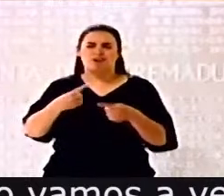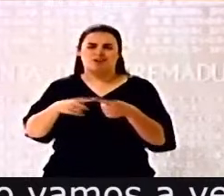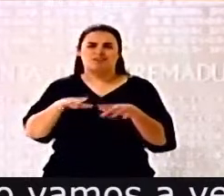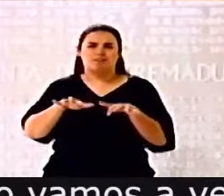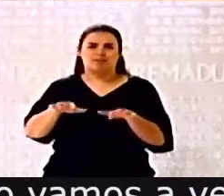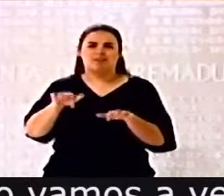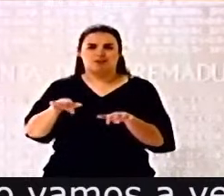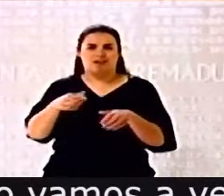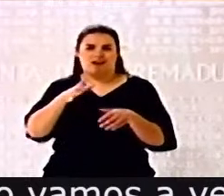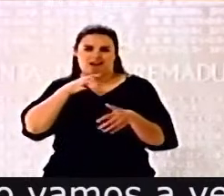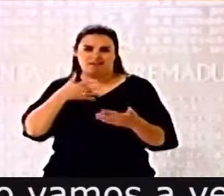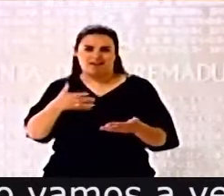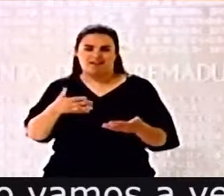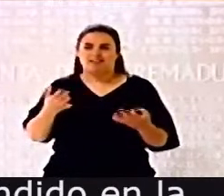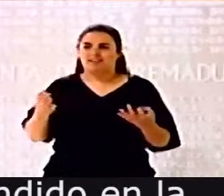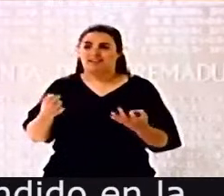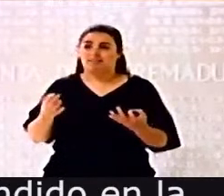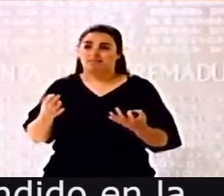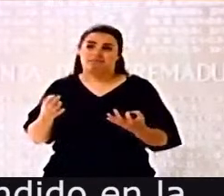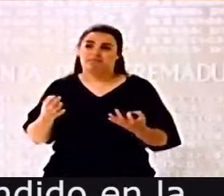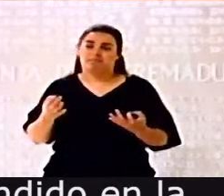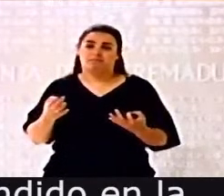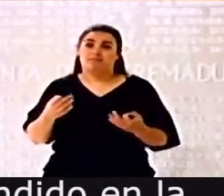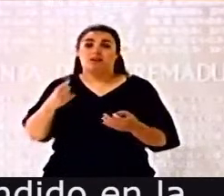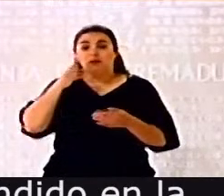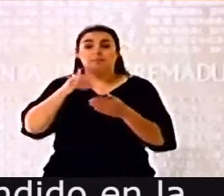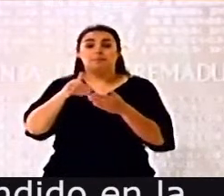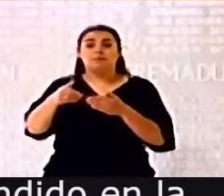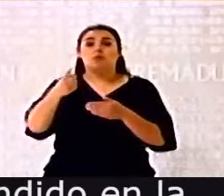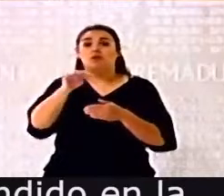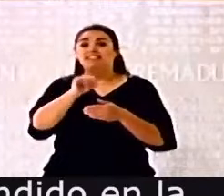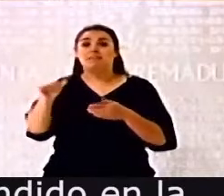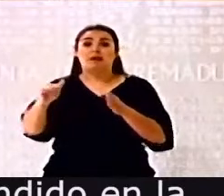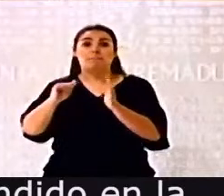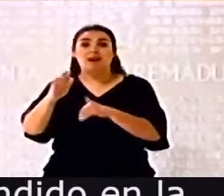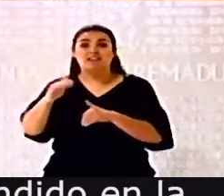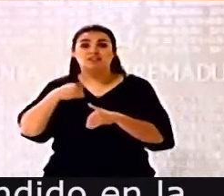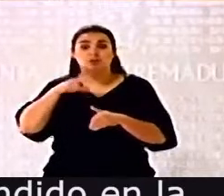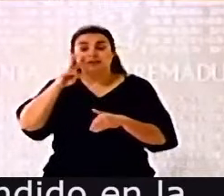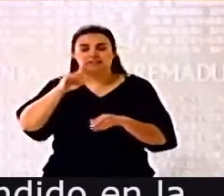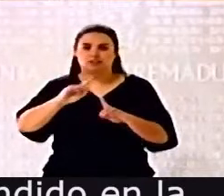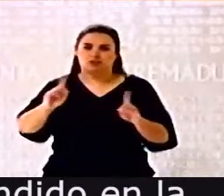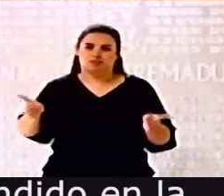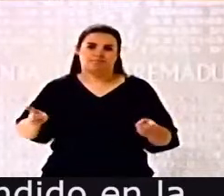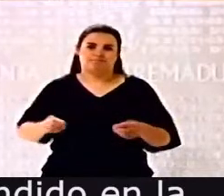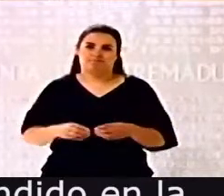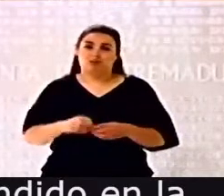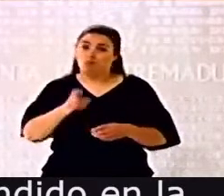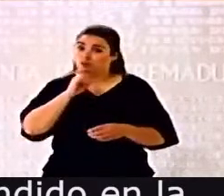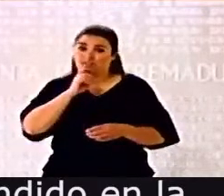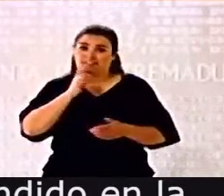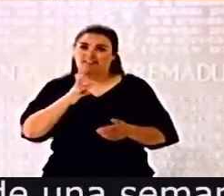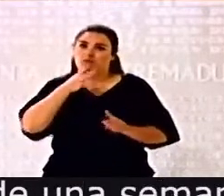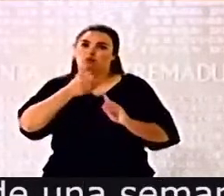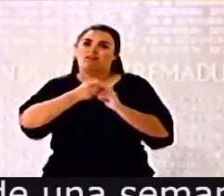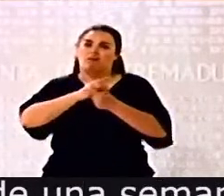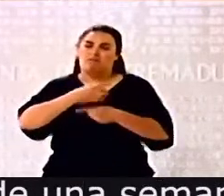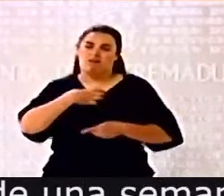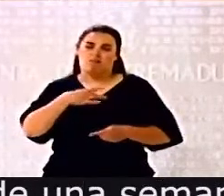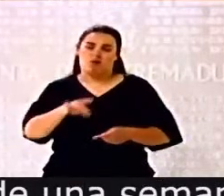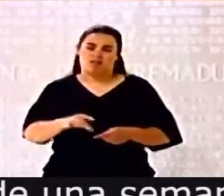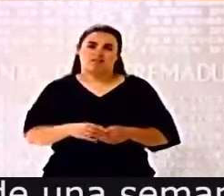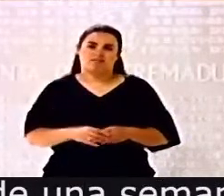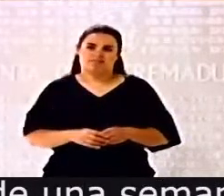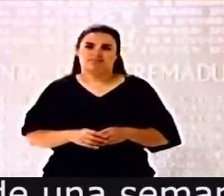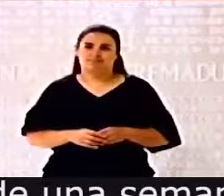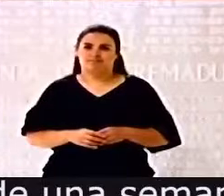en esta pandemia es que no se pueden prever las cosas más allá de una semana. Es muy difícil. Prever